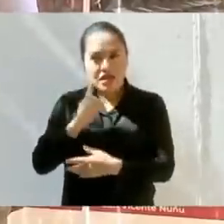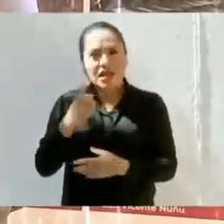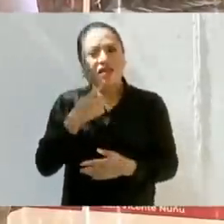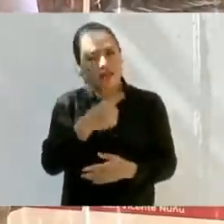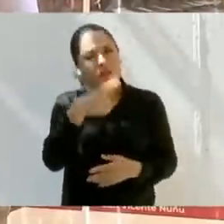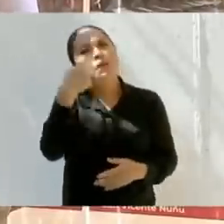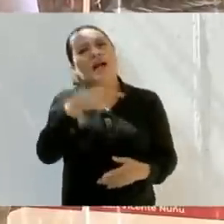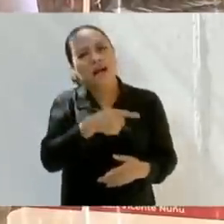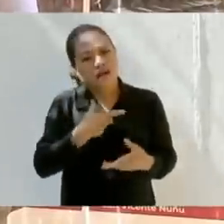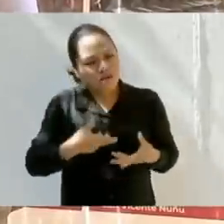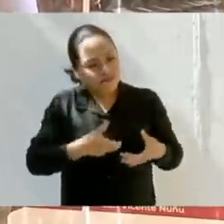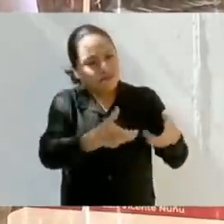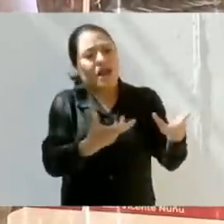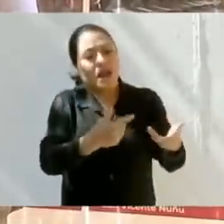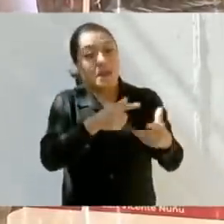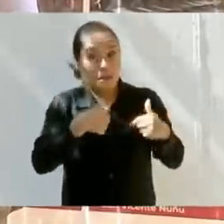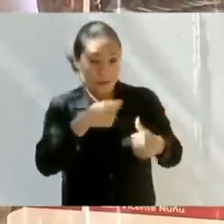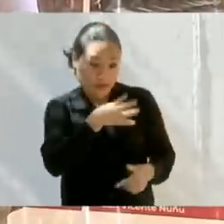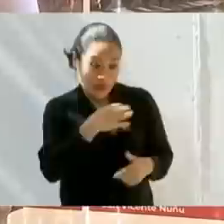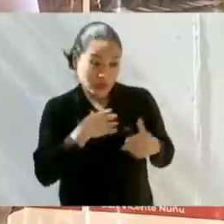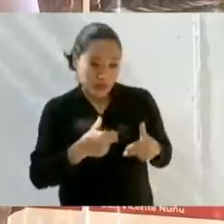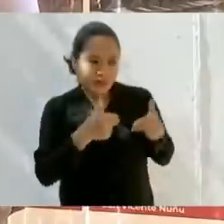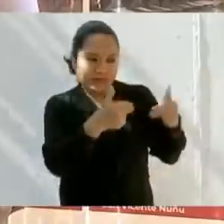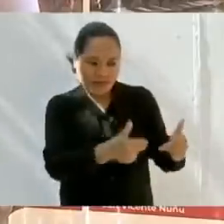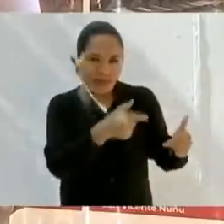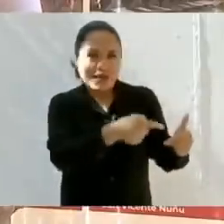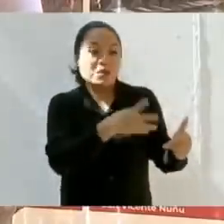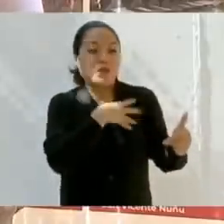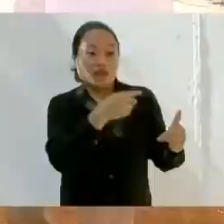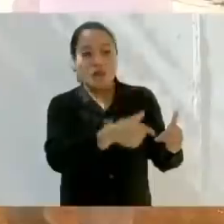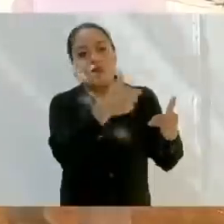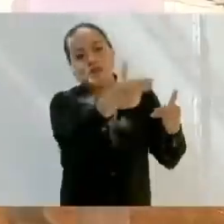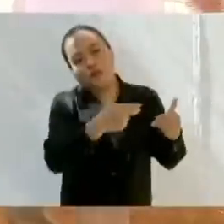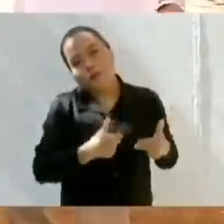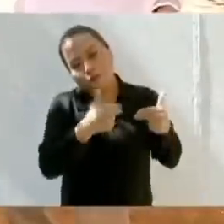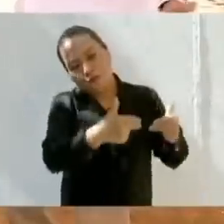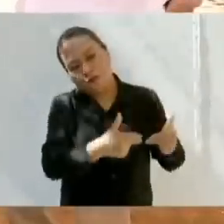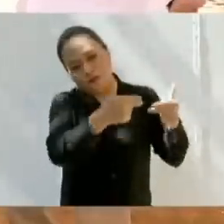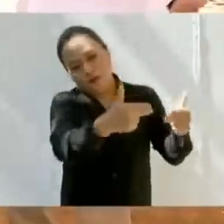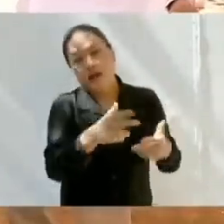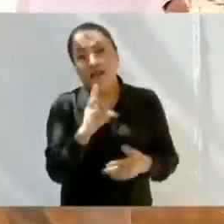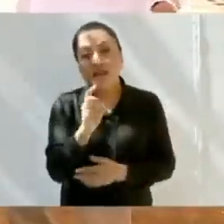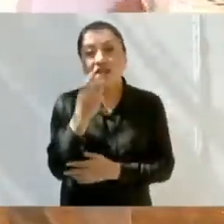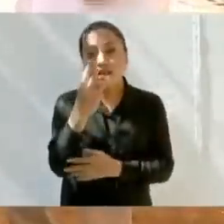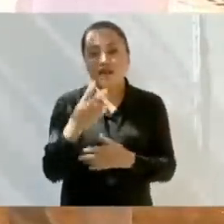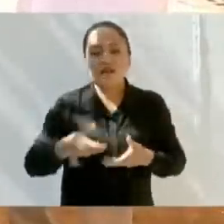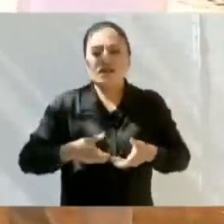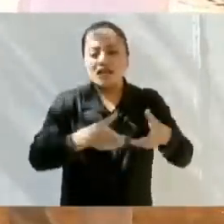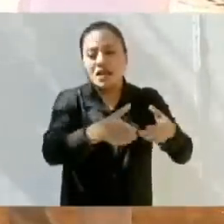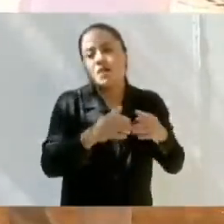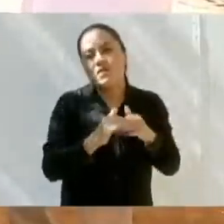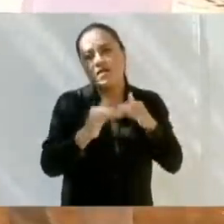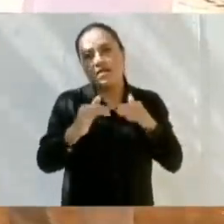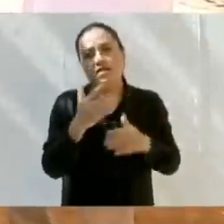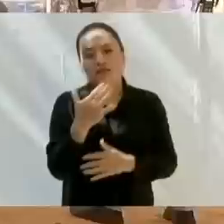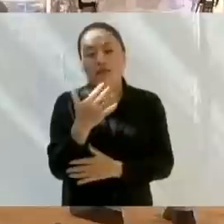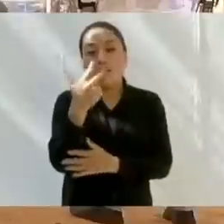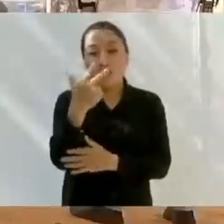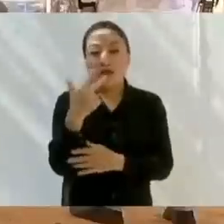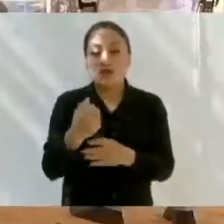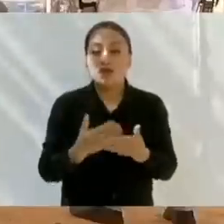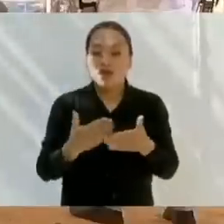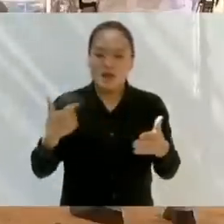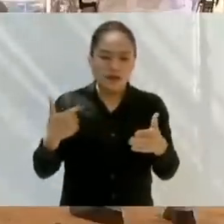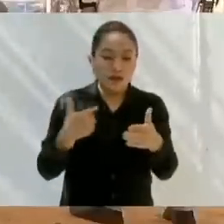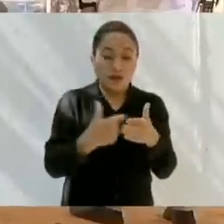mis hijos. Entonces, con esto se cumplen ya los 33 caminos de este año, los 58 de los últimos